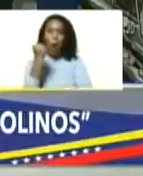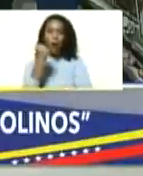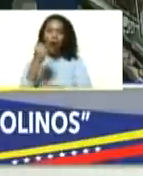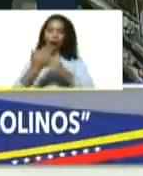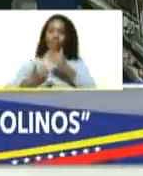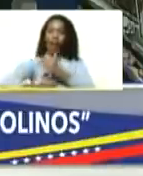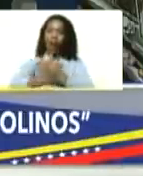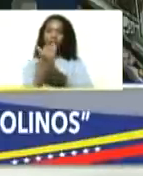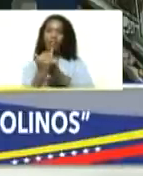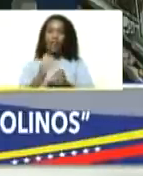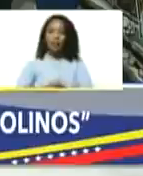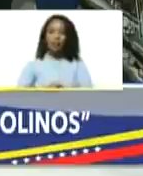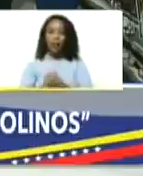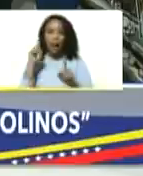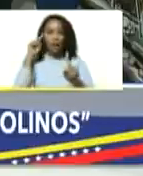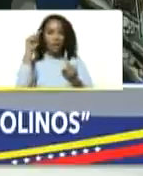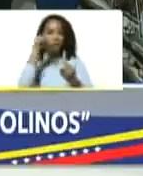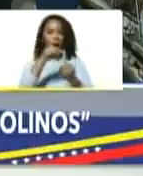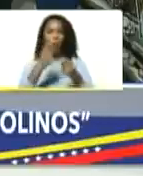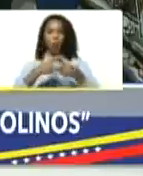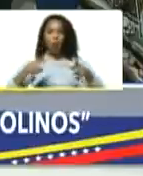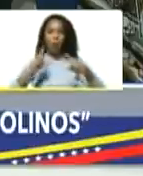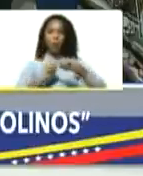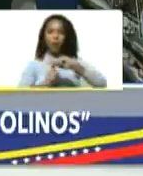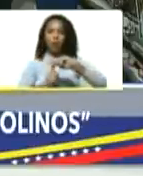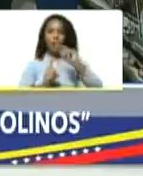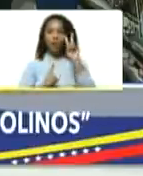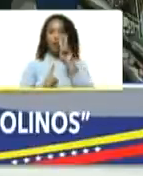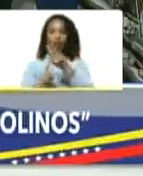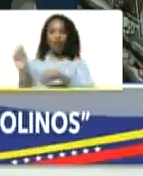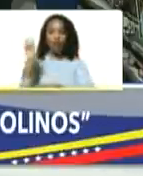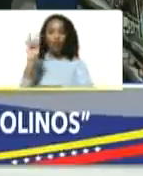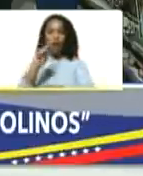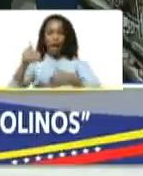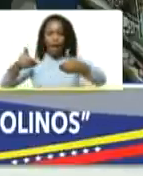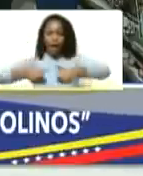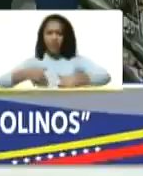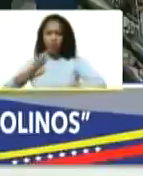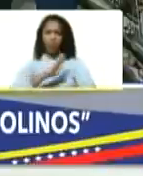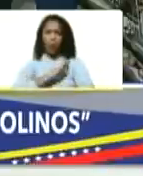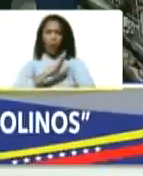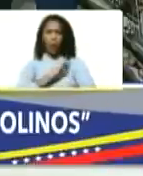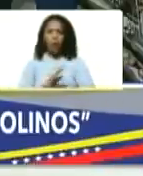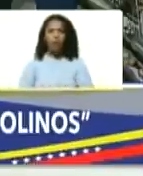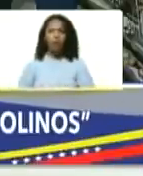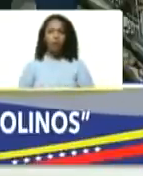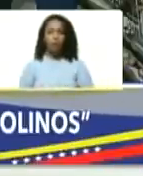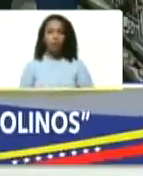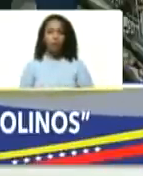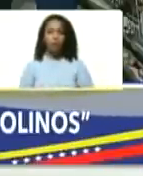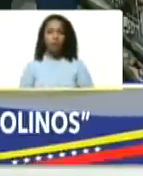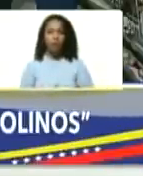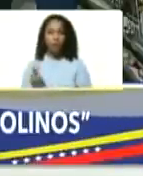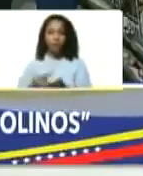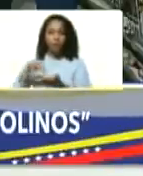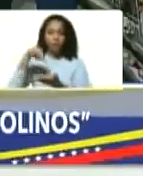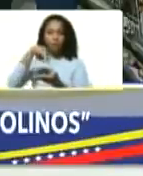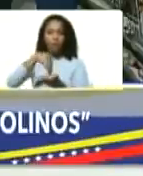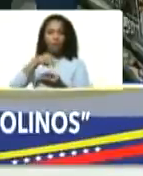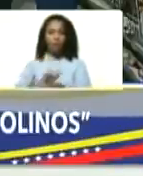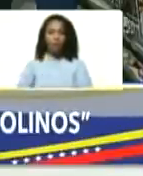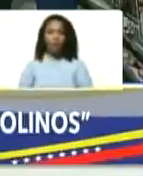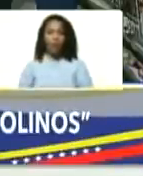avanzando hacia la prosperidad de verdad venezuela que con esfuerzo propio se levanta